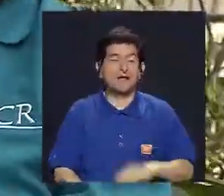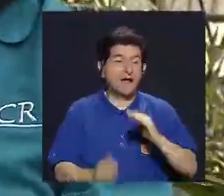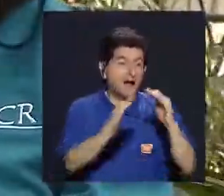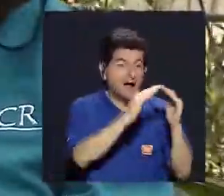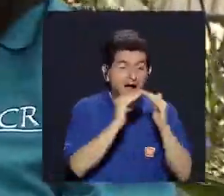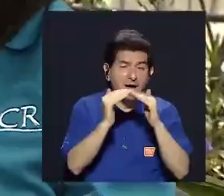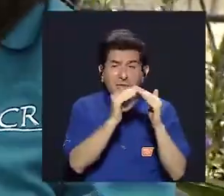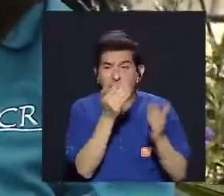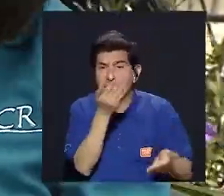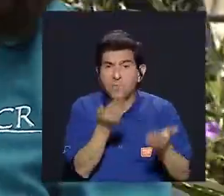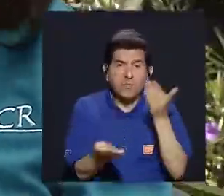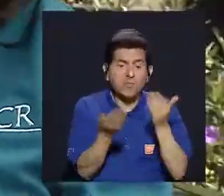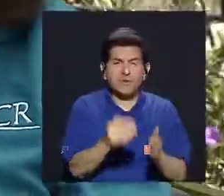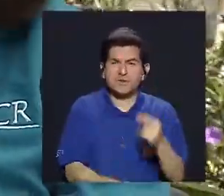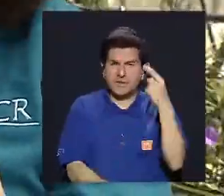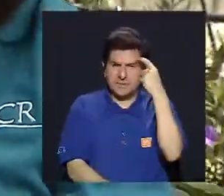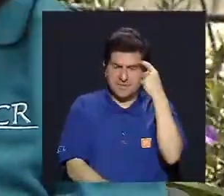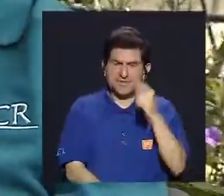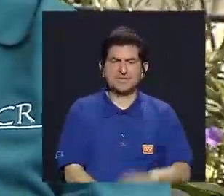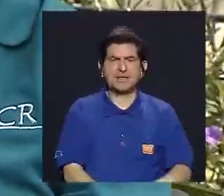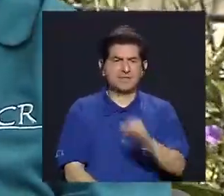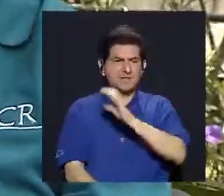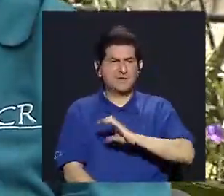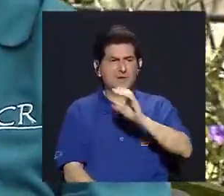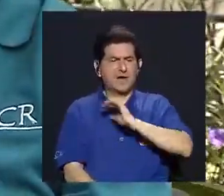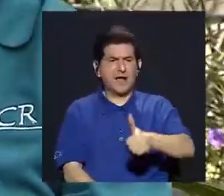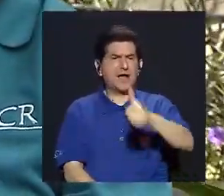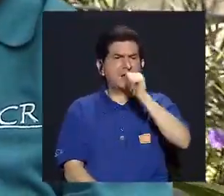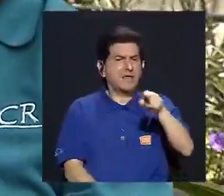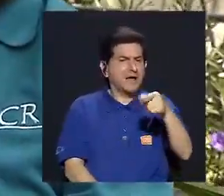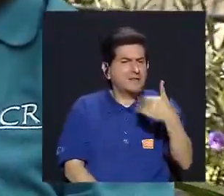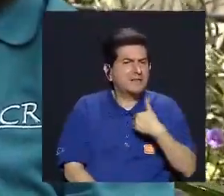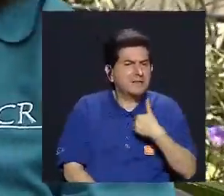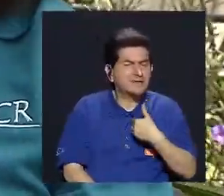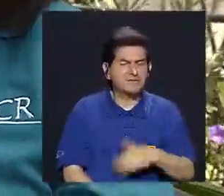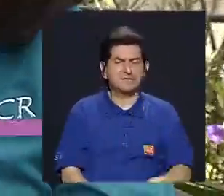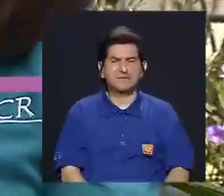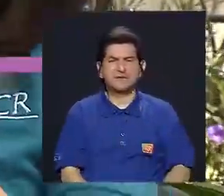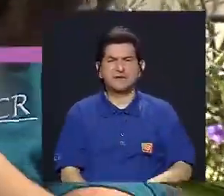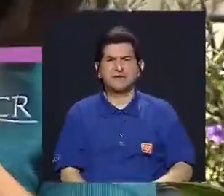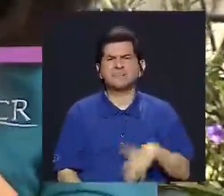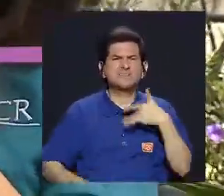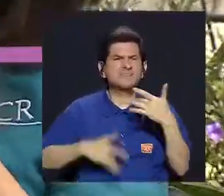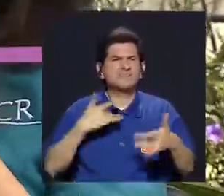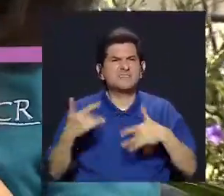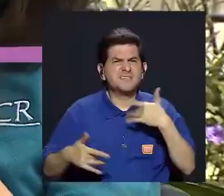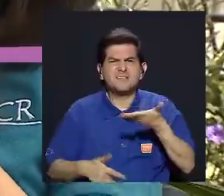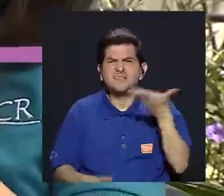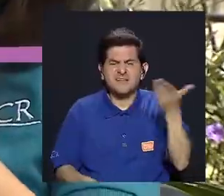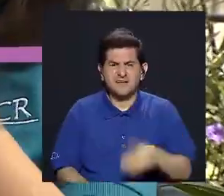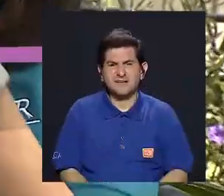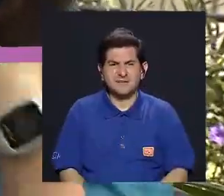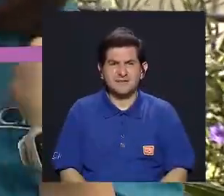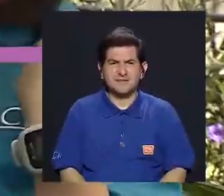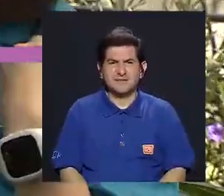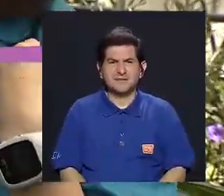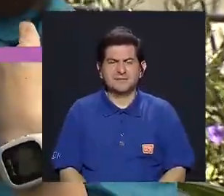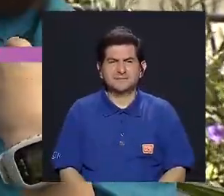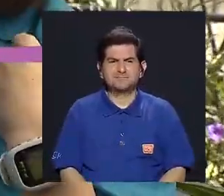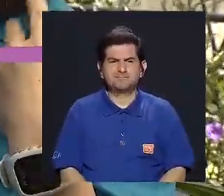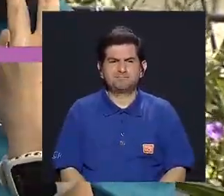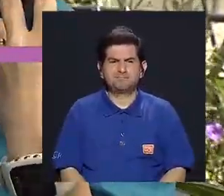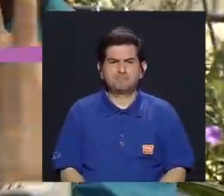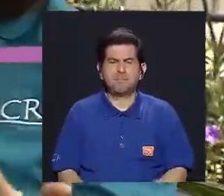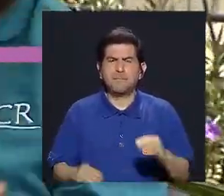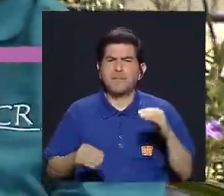comunidades verdad en términos de la calidad de su recurso hídrico entonces lo que yo he sentido realmente es que ha habido como una